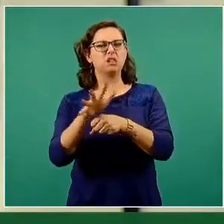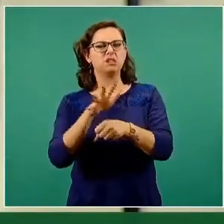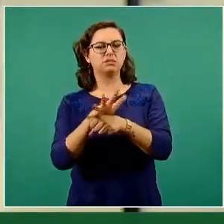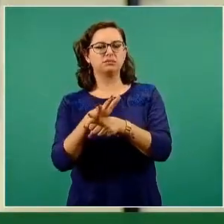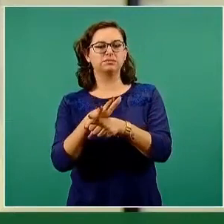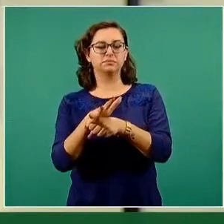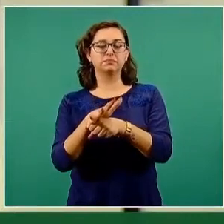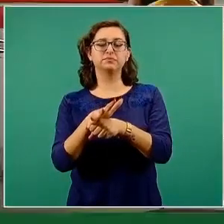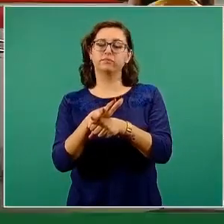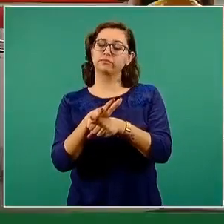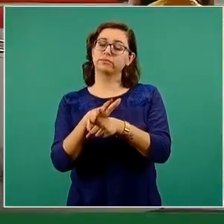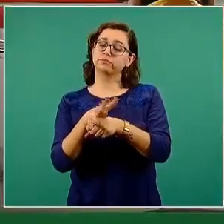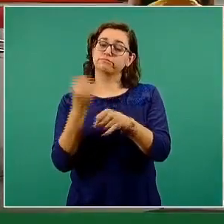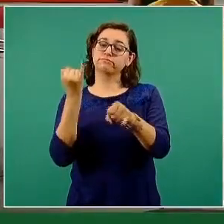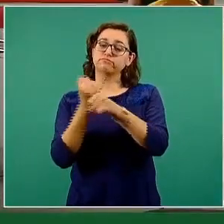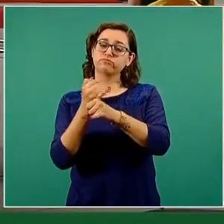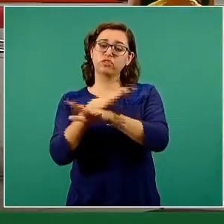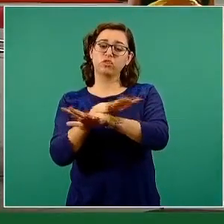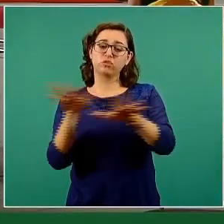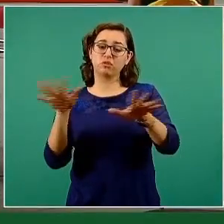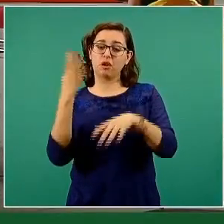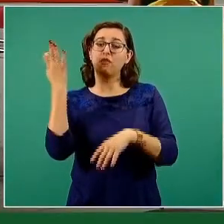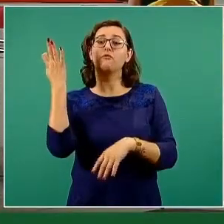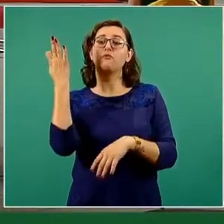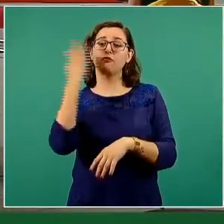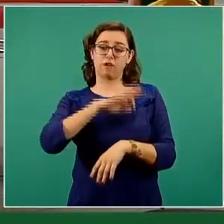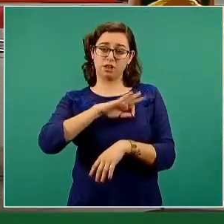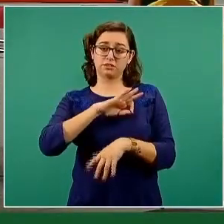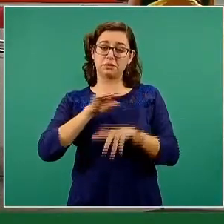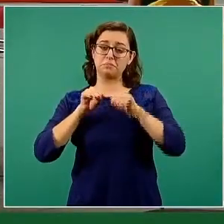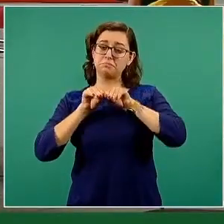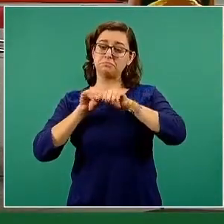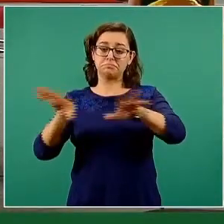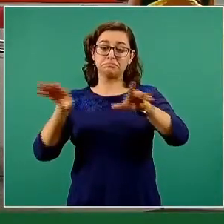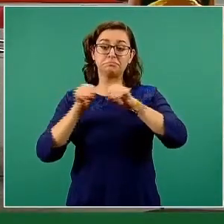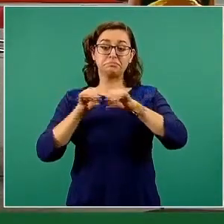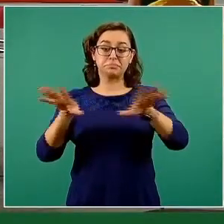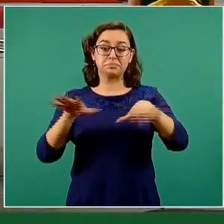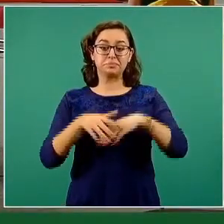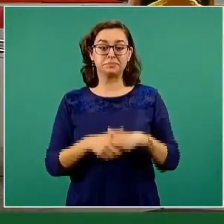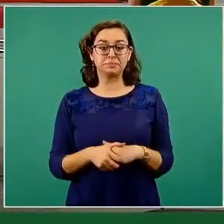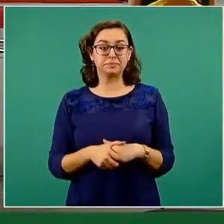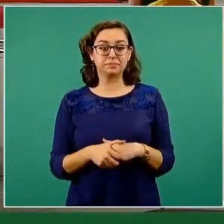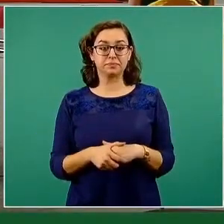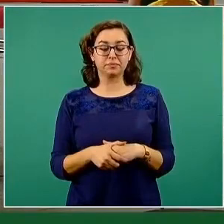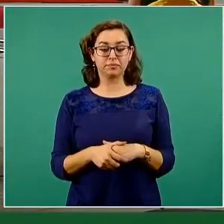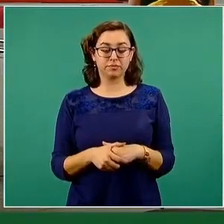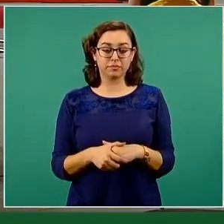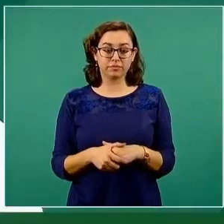si la infodemia mata. Y me refiero precisamente ahorita a lo que está presentando aquí del chatbot.